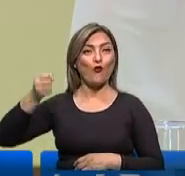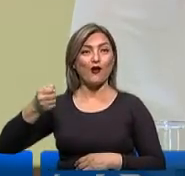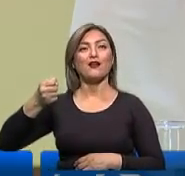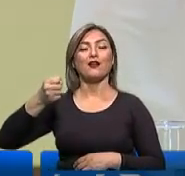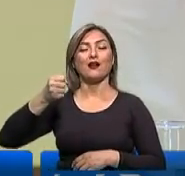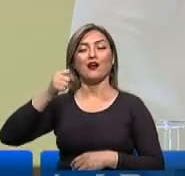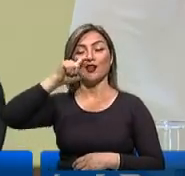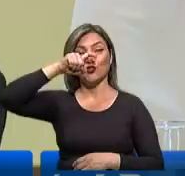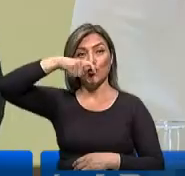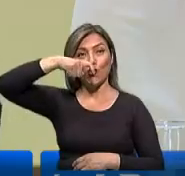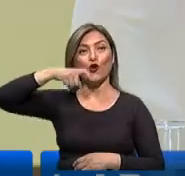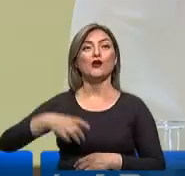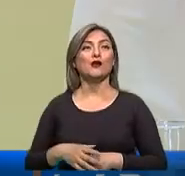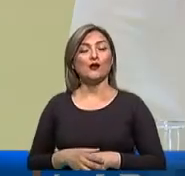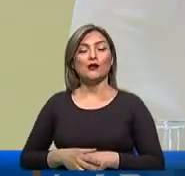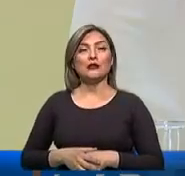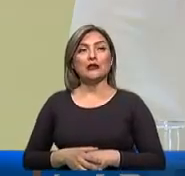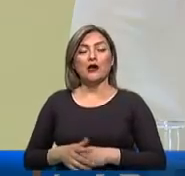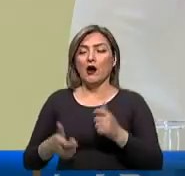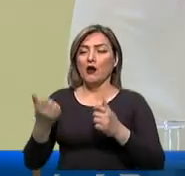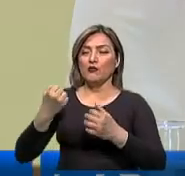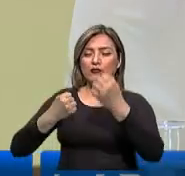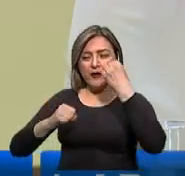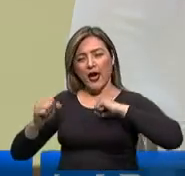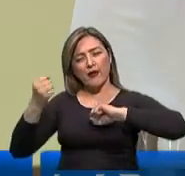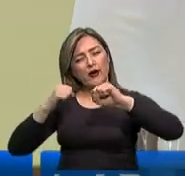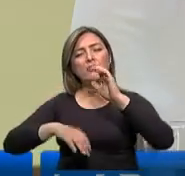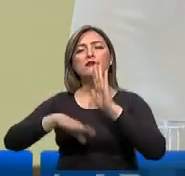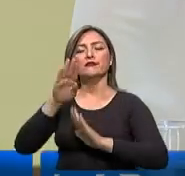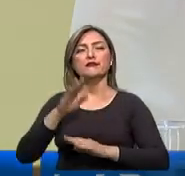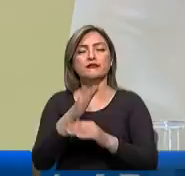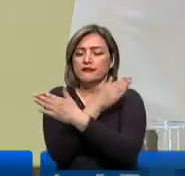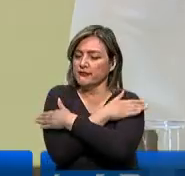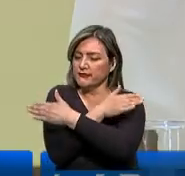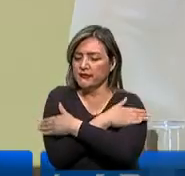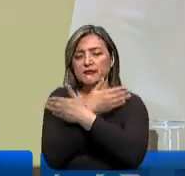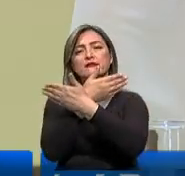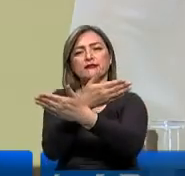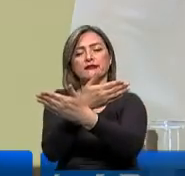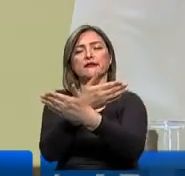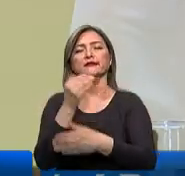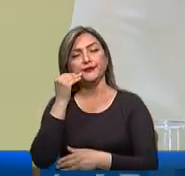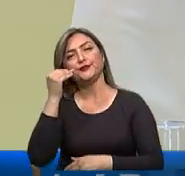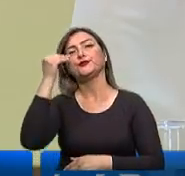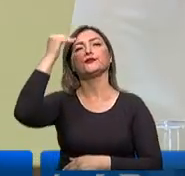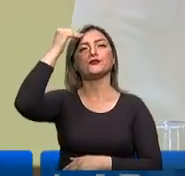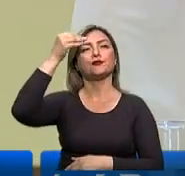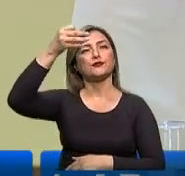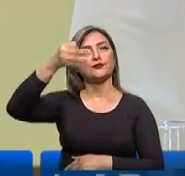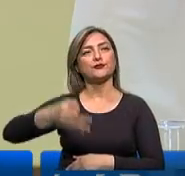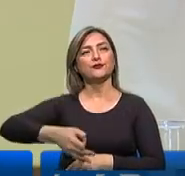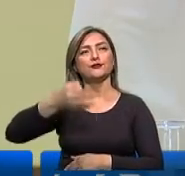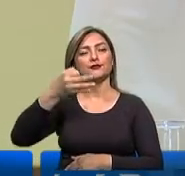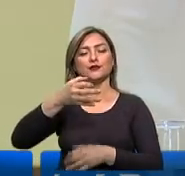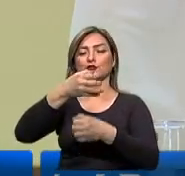Cuenca y Azogues, que también fueron destinos. Quiero felicitar también a la ciudadanía por la madurez en el cumplimiento de